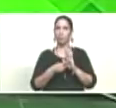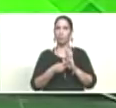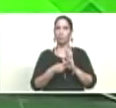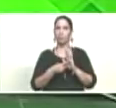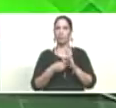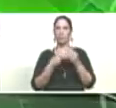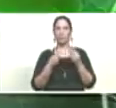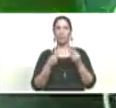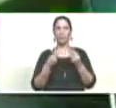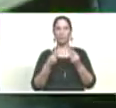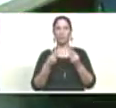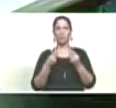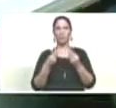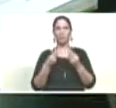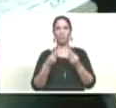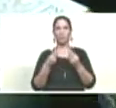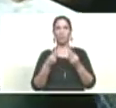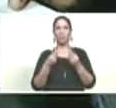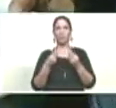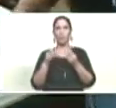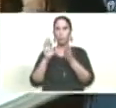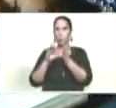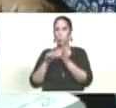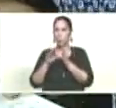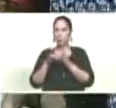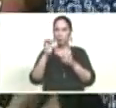pues. La semilla,